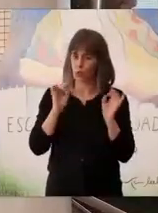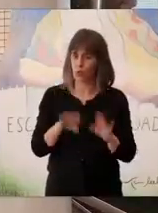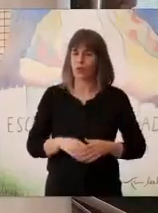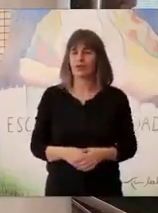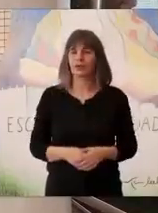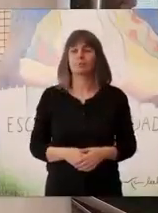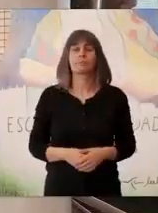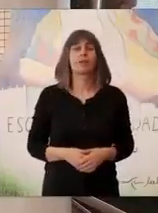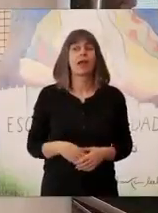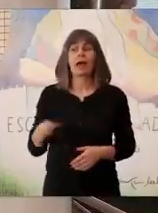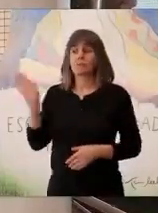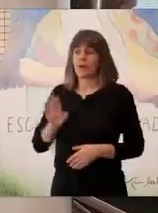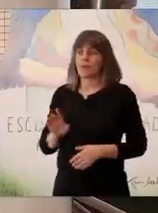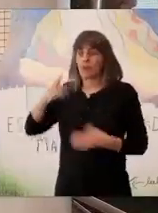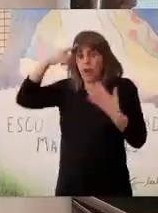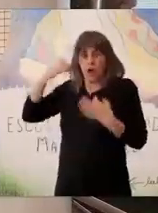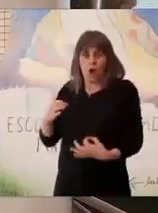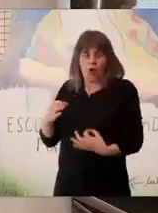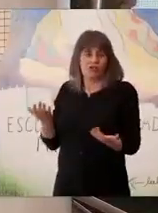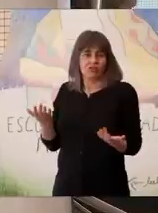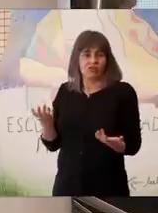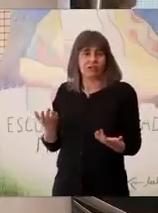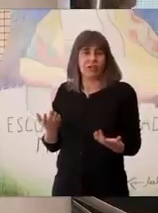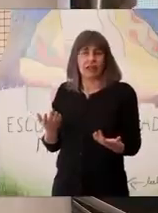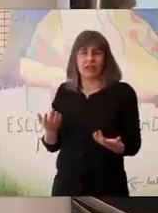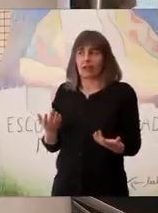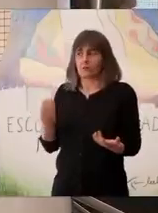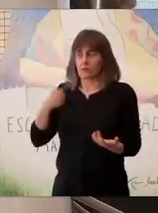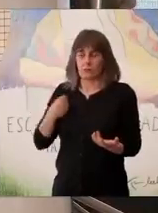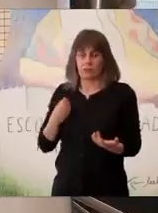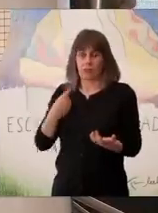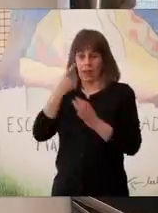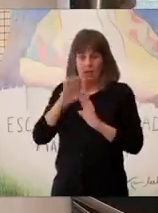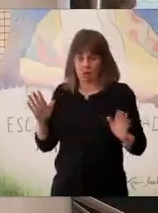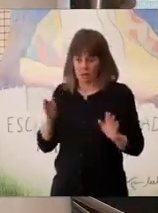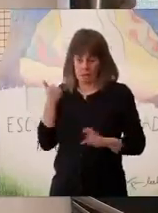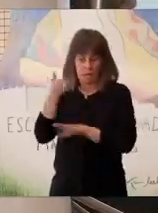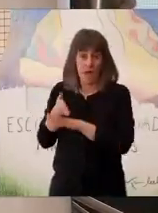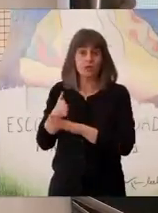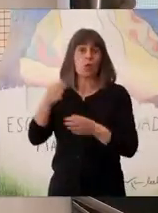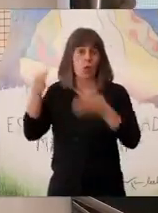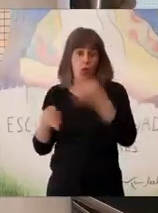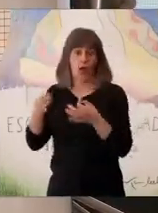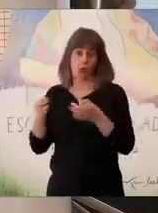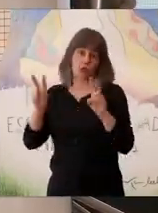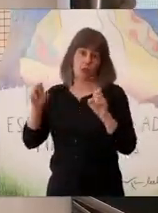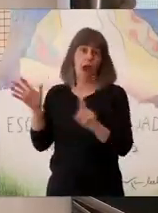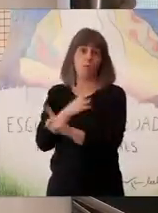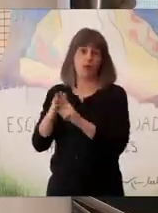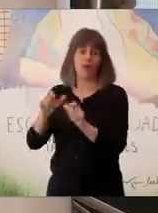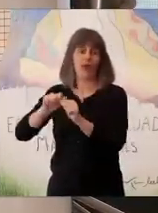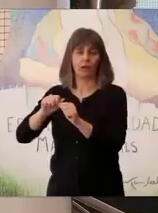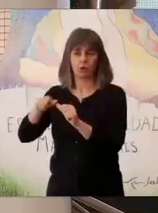cae, parece que es de sentido común, ¿no? Lo increíble es que vayas a un juzgado de violencia de género y no tengas